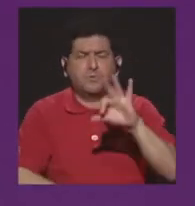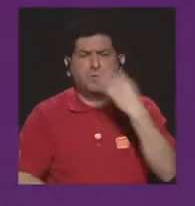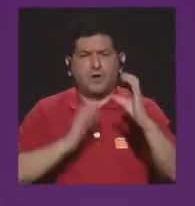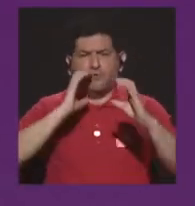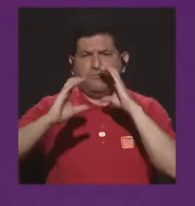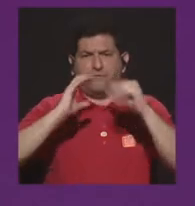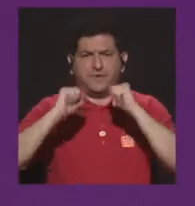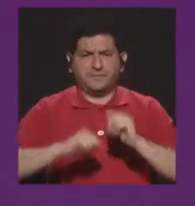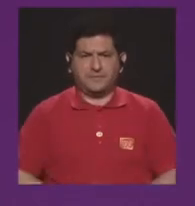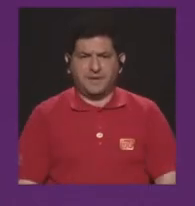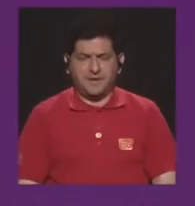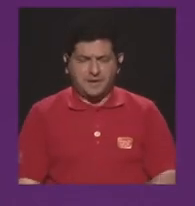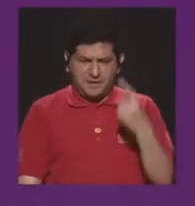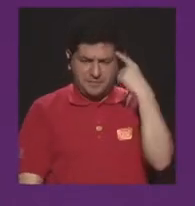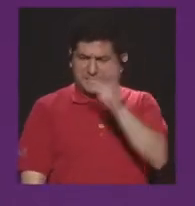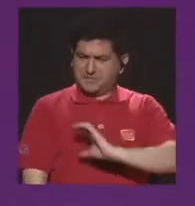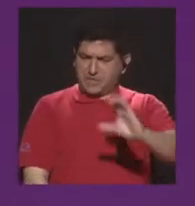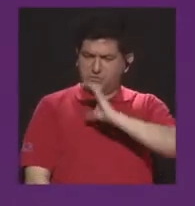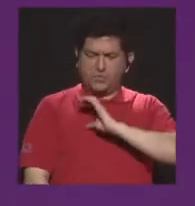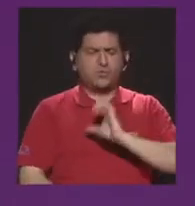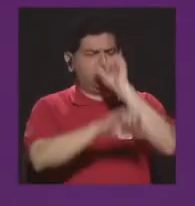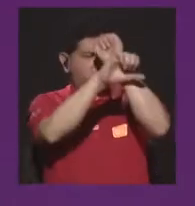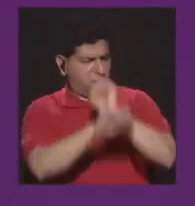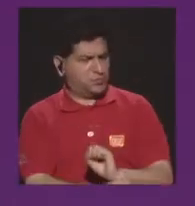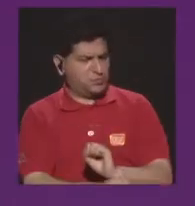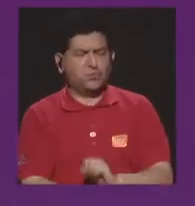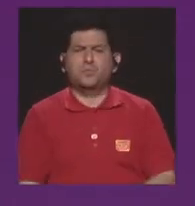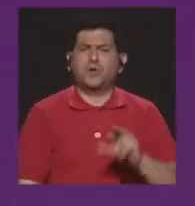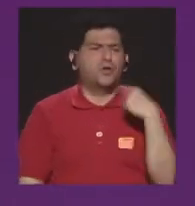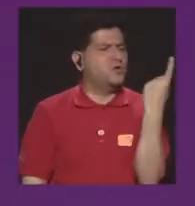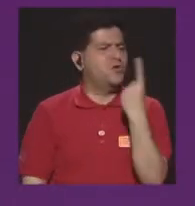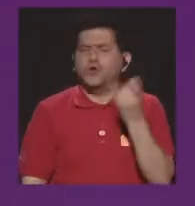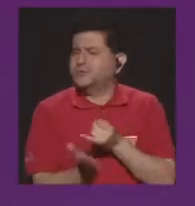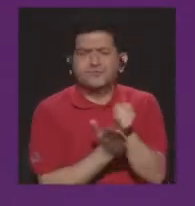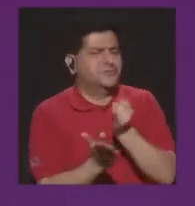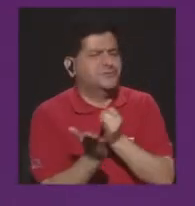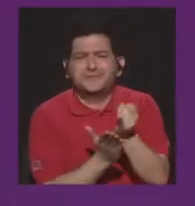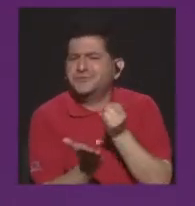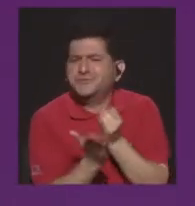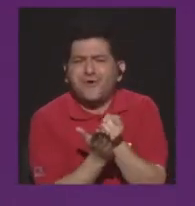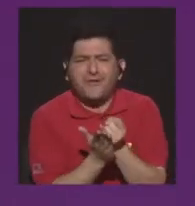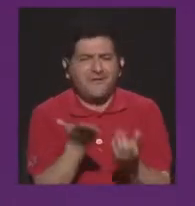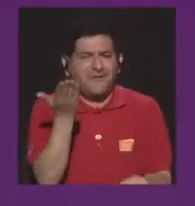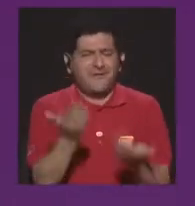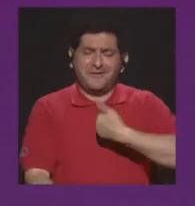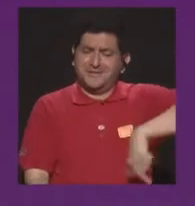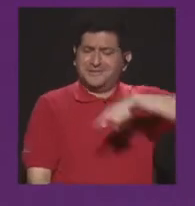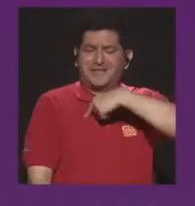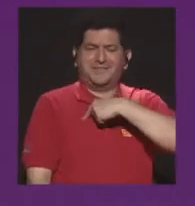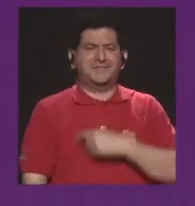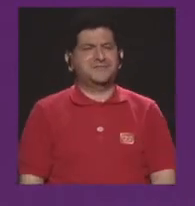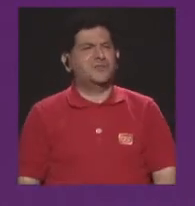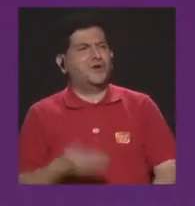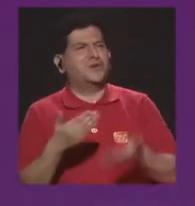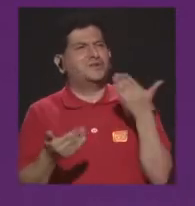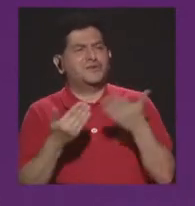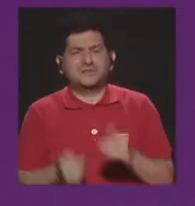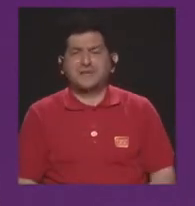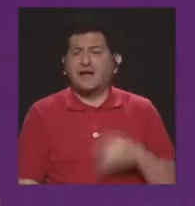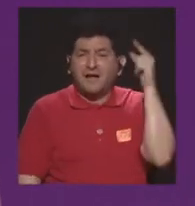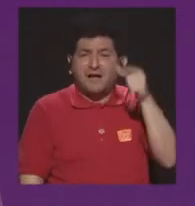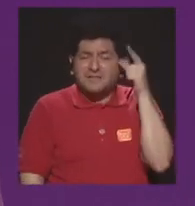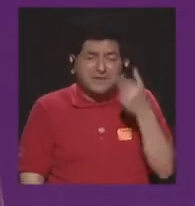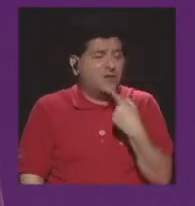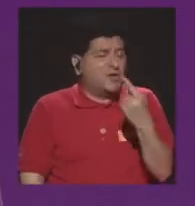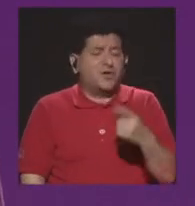medios de comunicación, conductas, hábitos, etcétera. Más allá de que desde la investigación Para nosotras es como casi una obviedad esto que